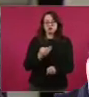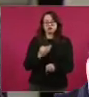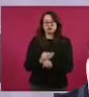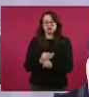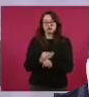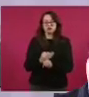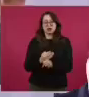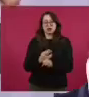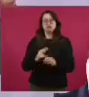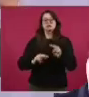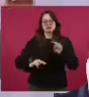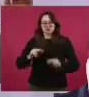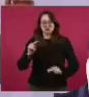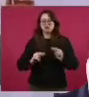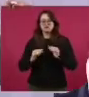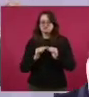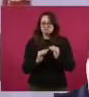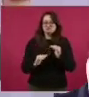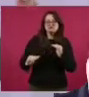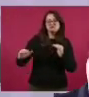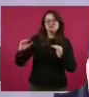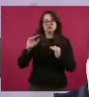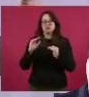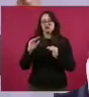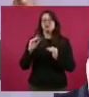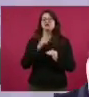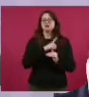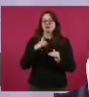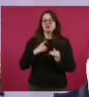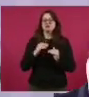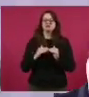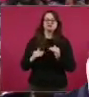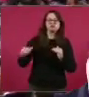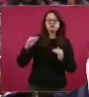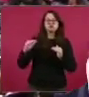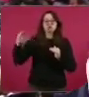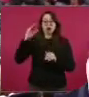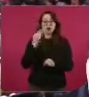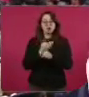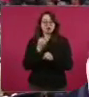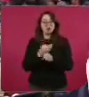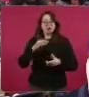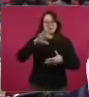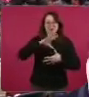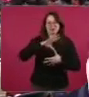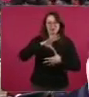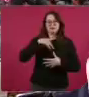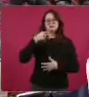élite continental y vamos a seguir subiendo hasta ser uno de los mejores del mundo.